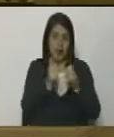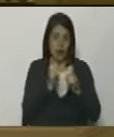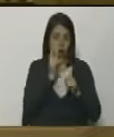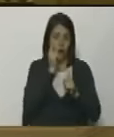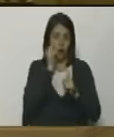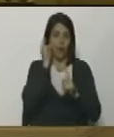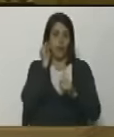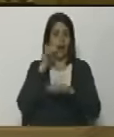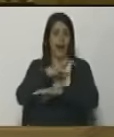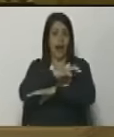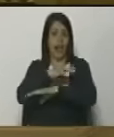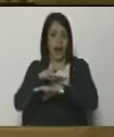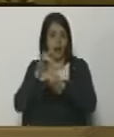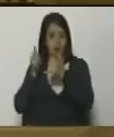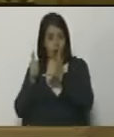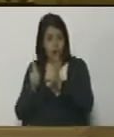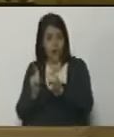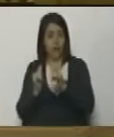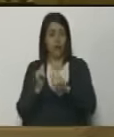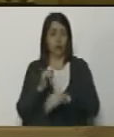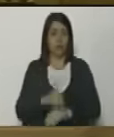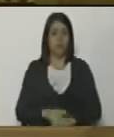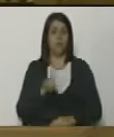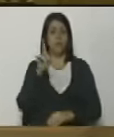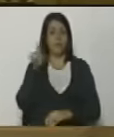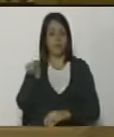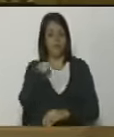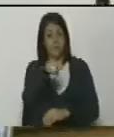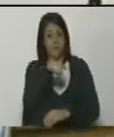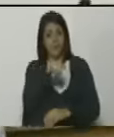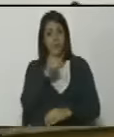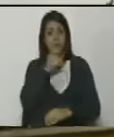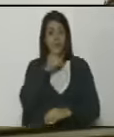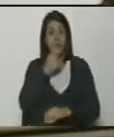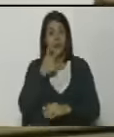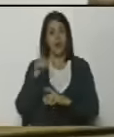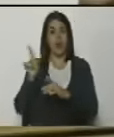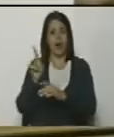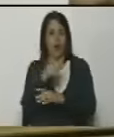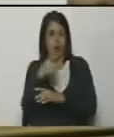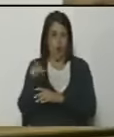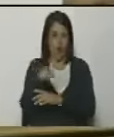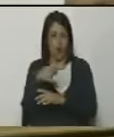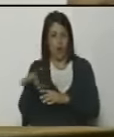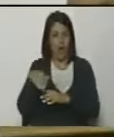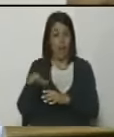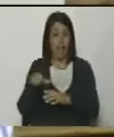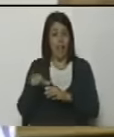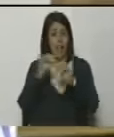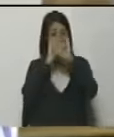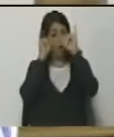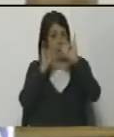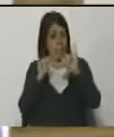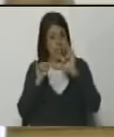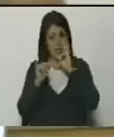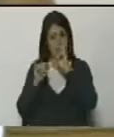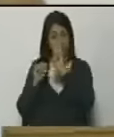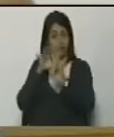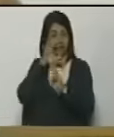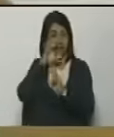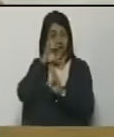perrijas, gatijos y gatijas. Por esas colitas que se sacuden de felicidad al